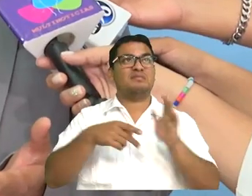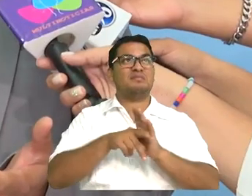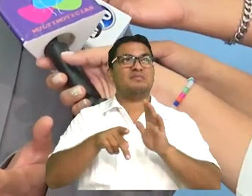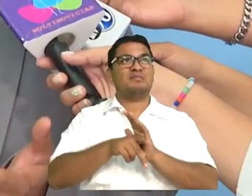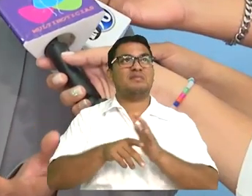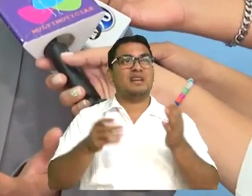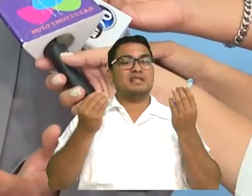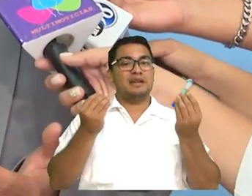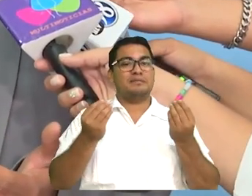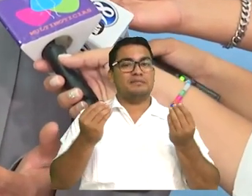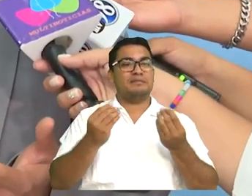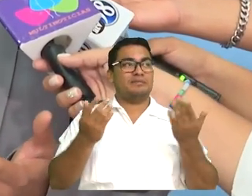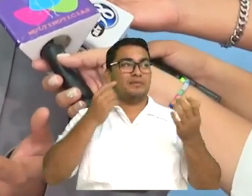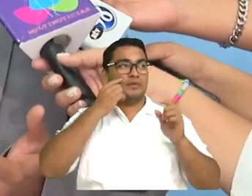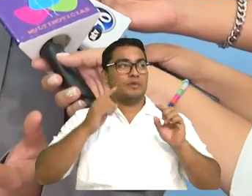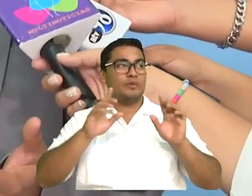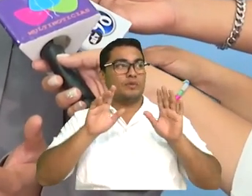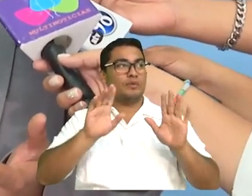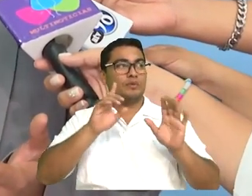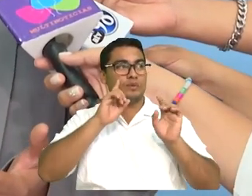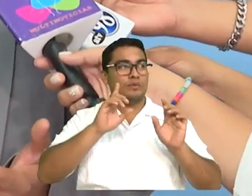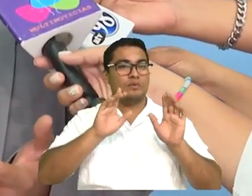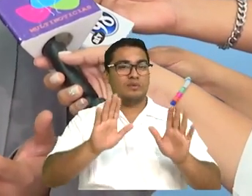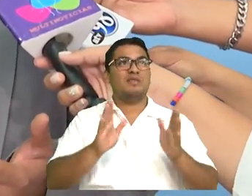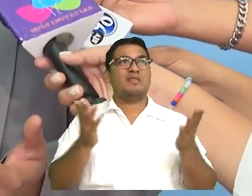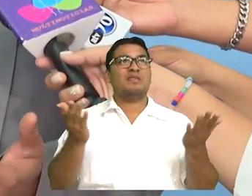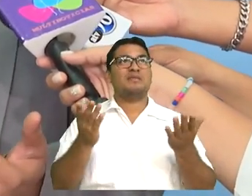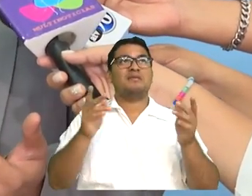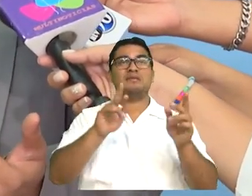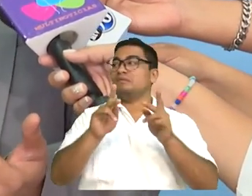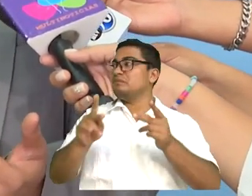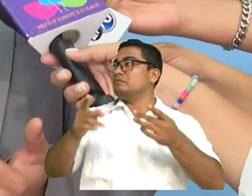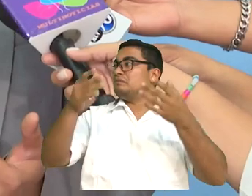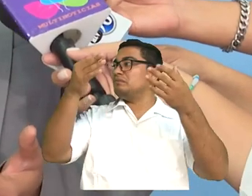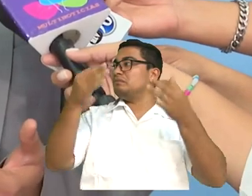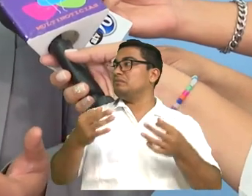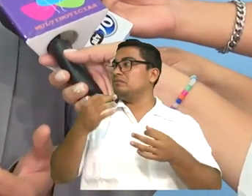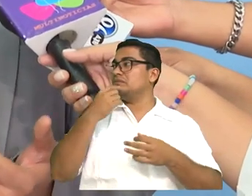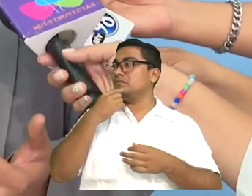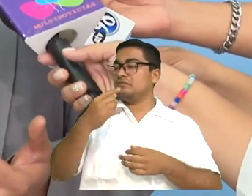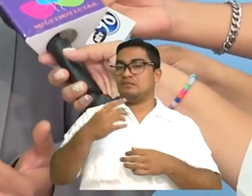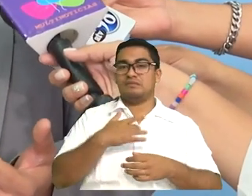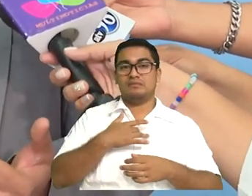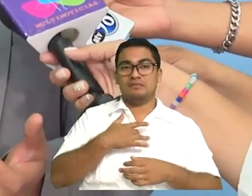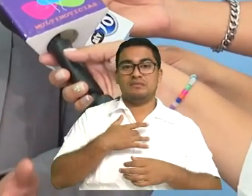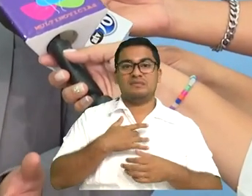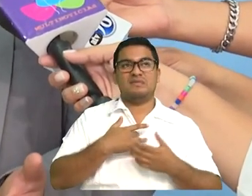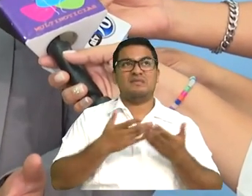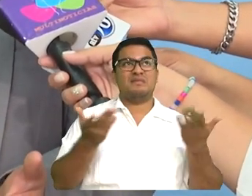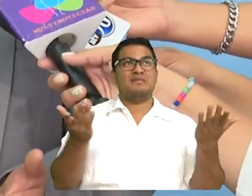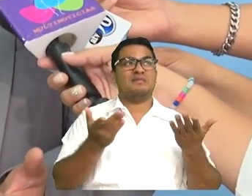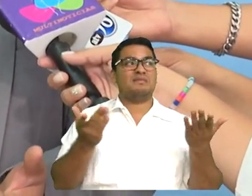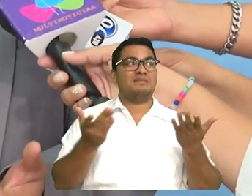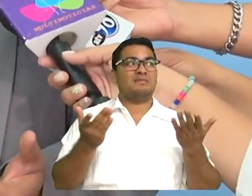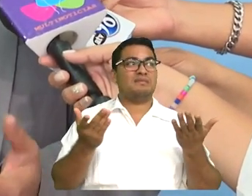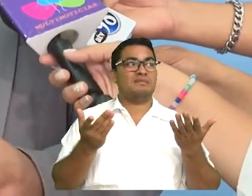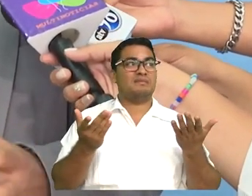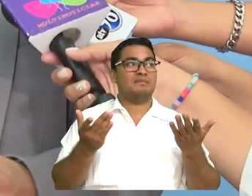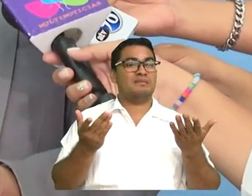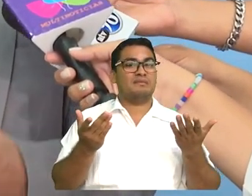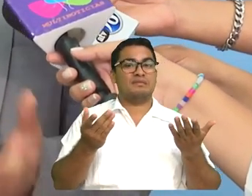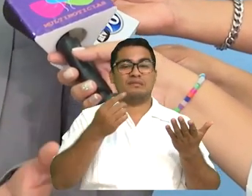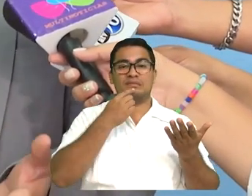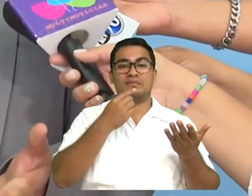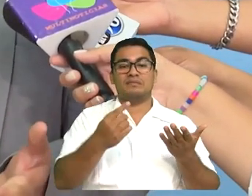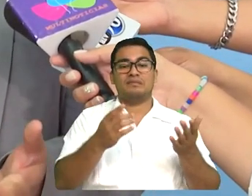porque requiere cuidados intensivos neonatales, porque requiere personal calificado, porque requiere insumos y materiales costosos.